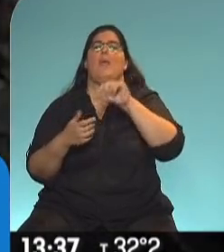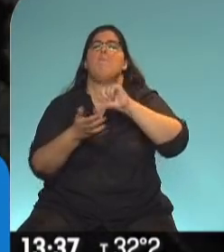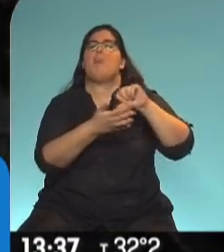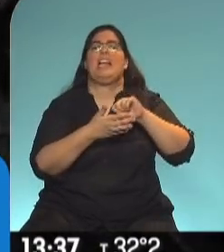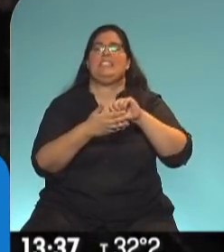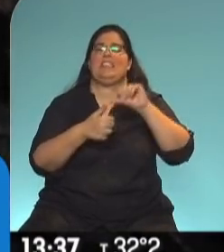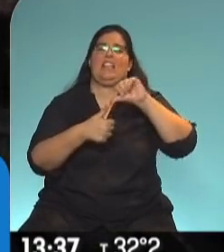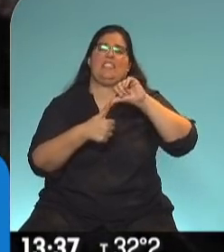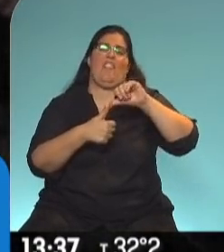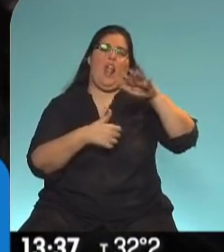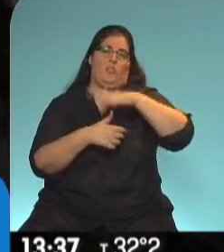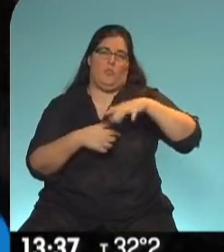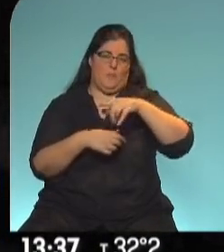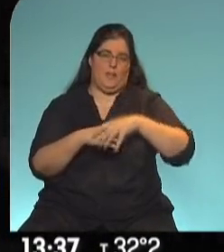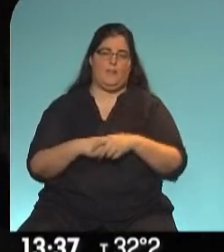de la región.